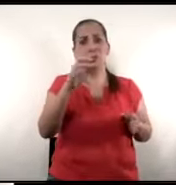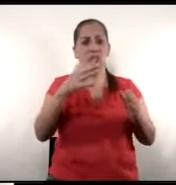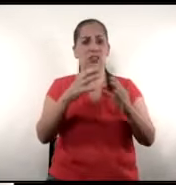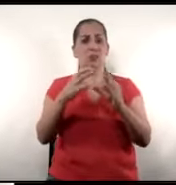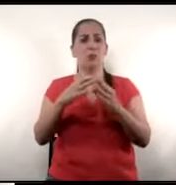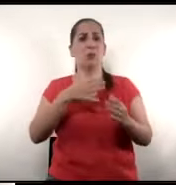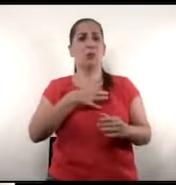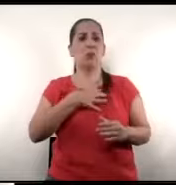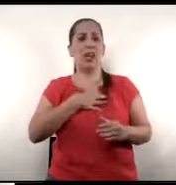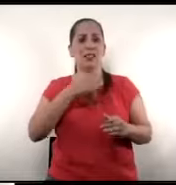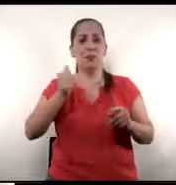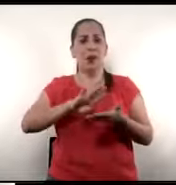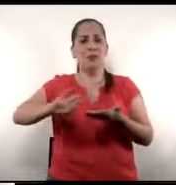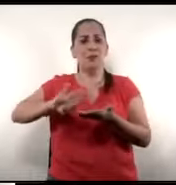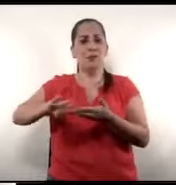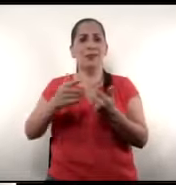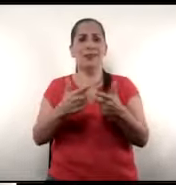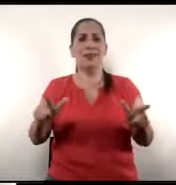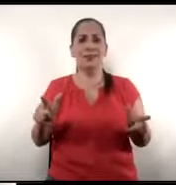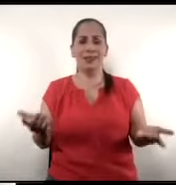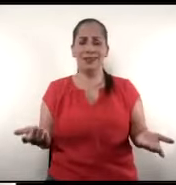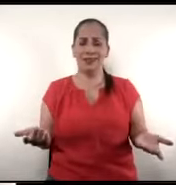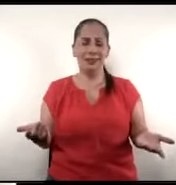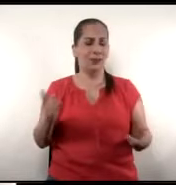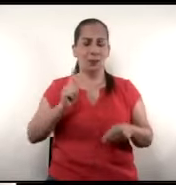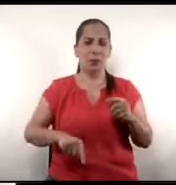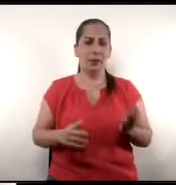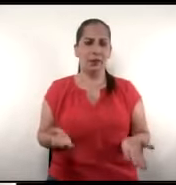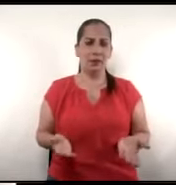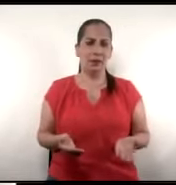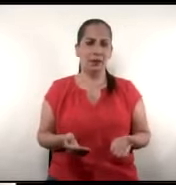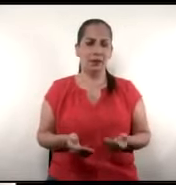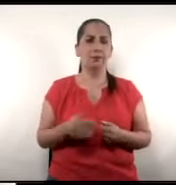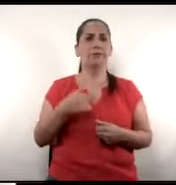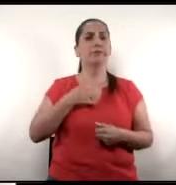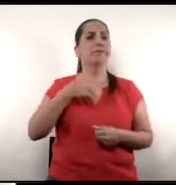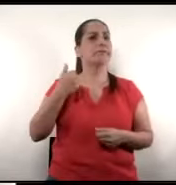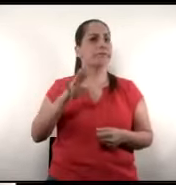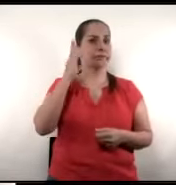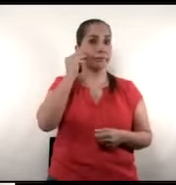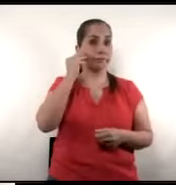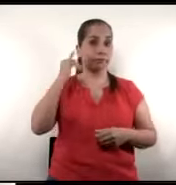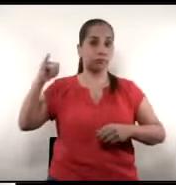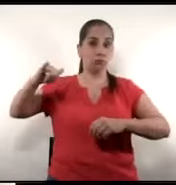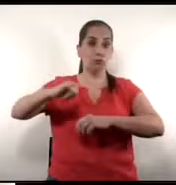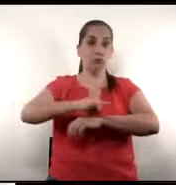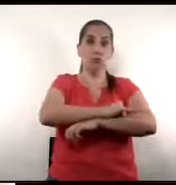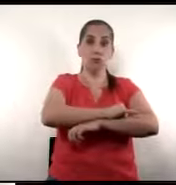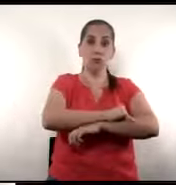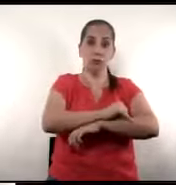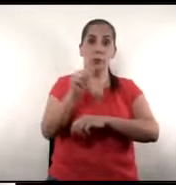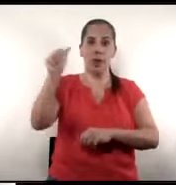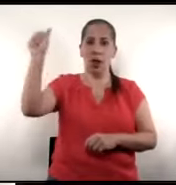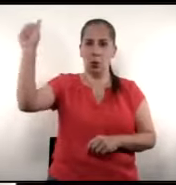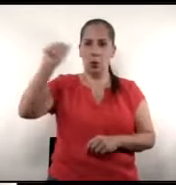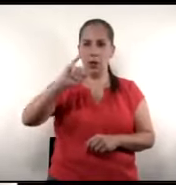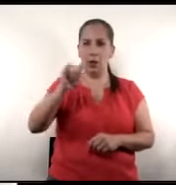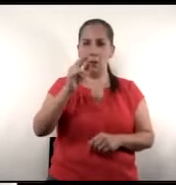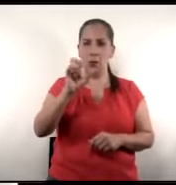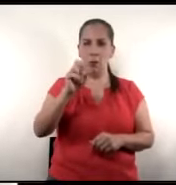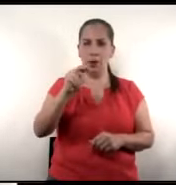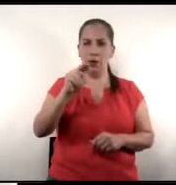no puede proceder de esa manera. Yo tuve la experiencia con el Aeropuerto Internacional Juan Santamaría. A mí me